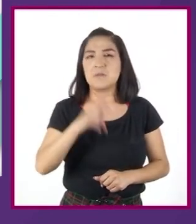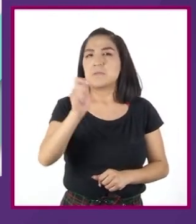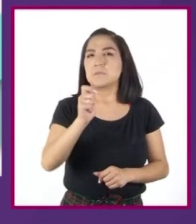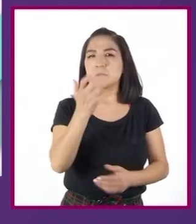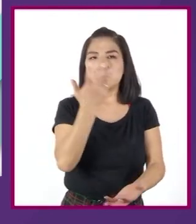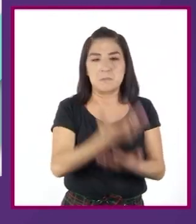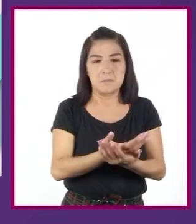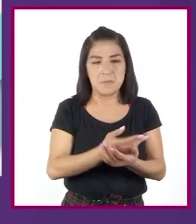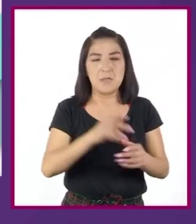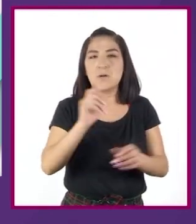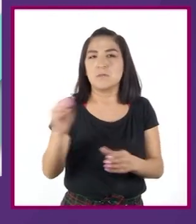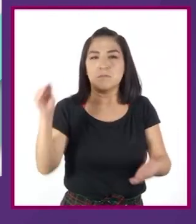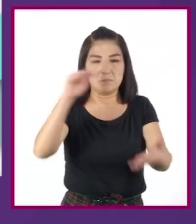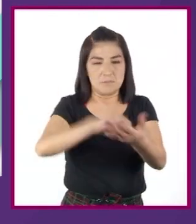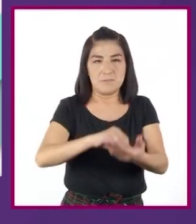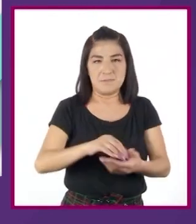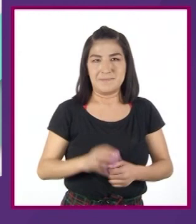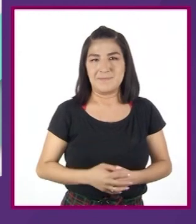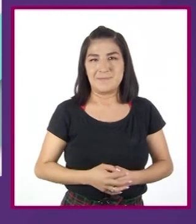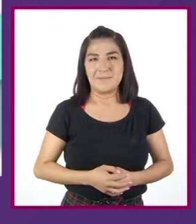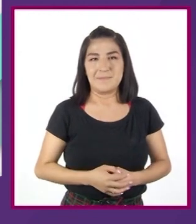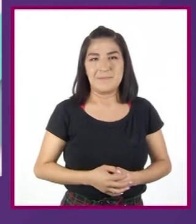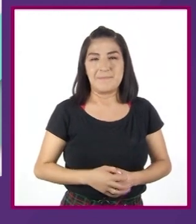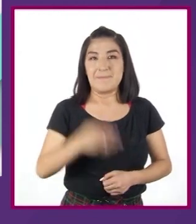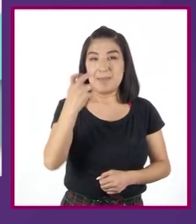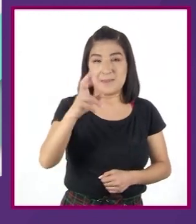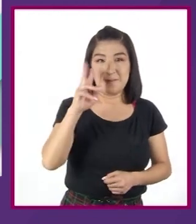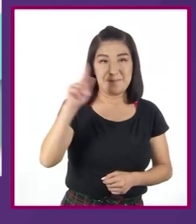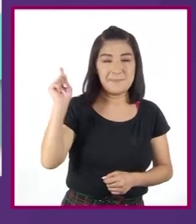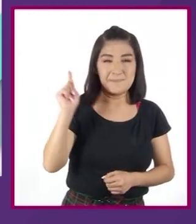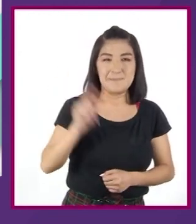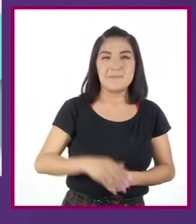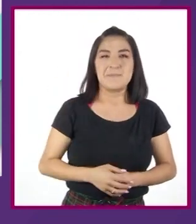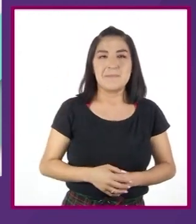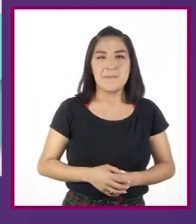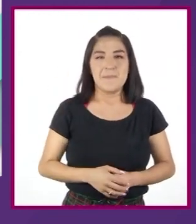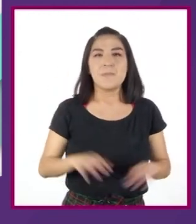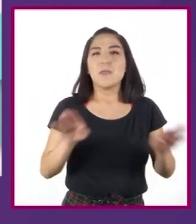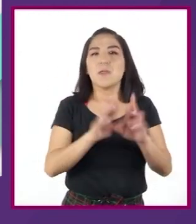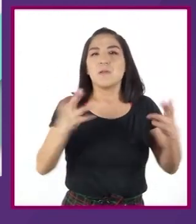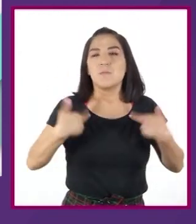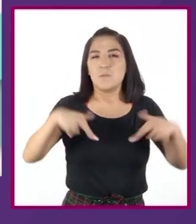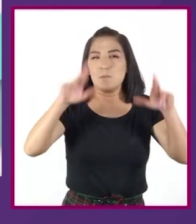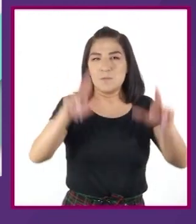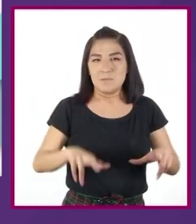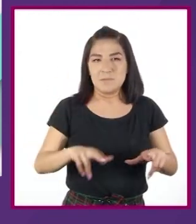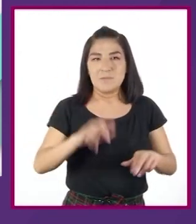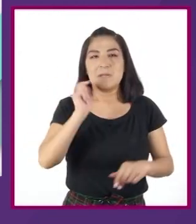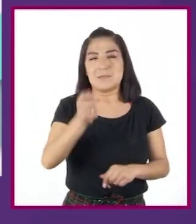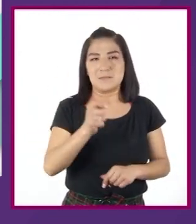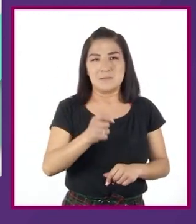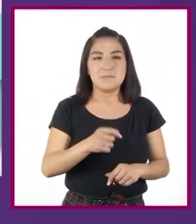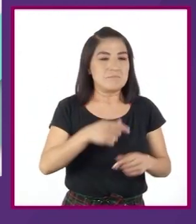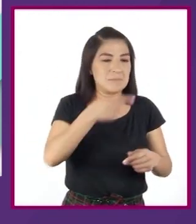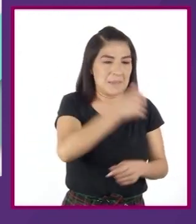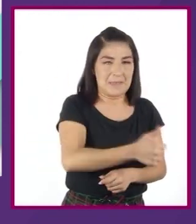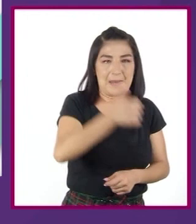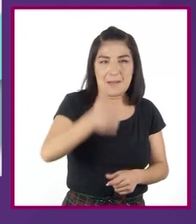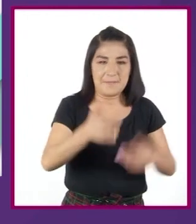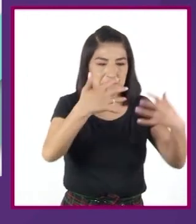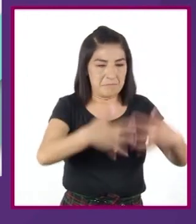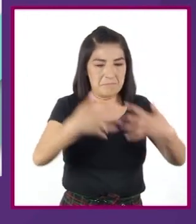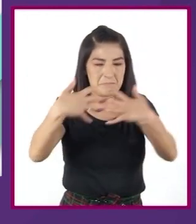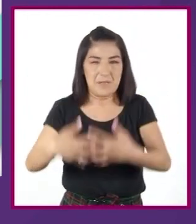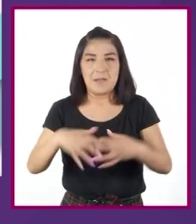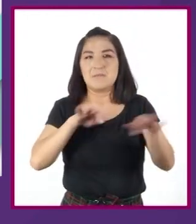cálculo insertará la gráfica. En ella estarán representados los desempeños de ambas